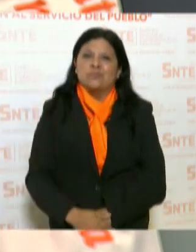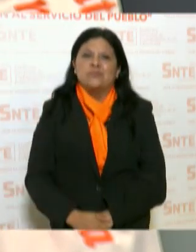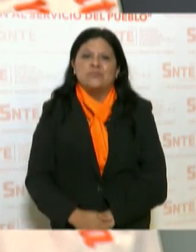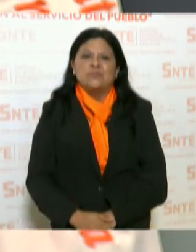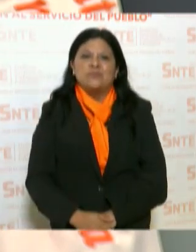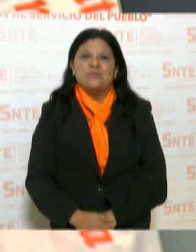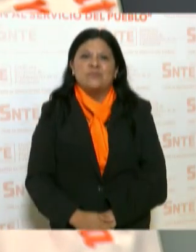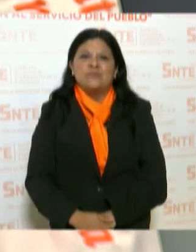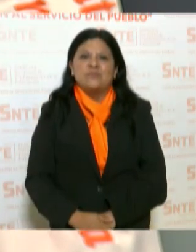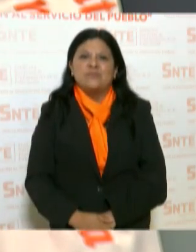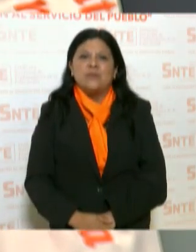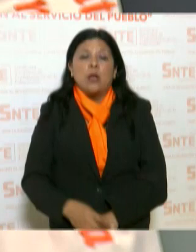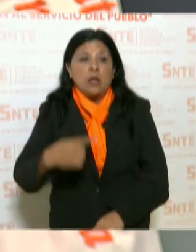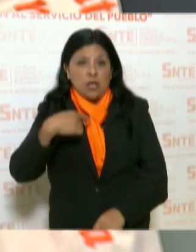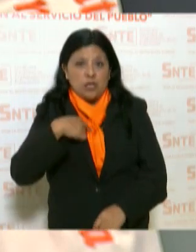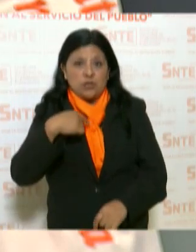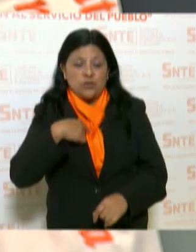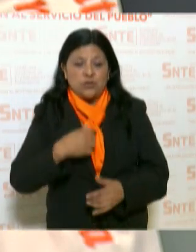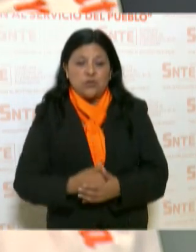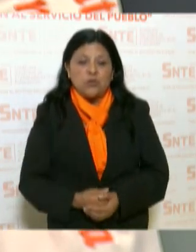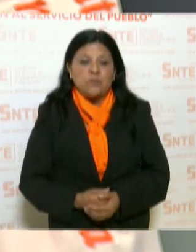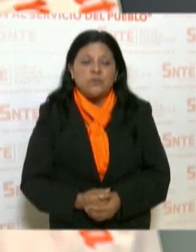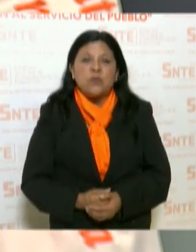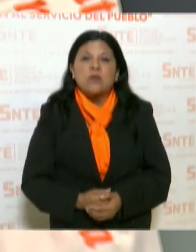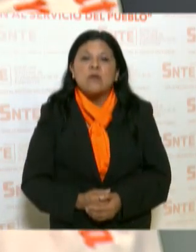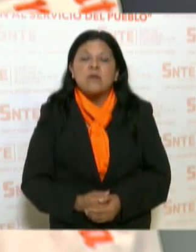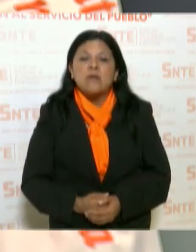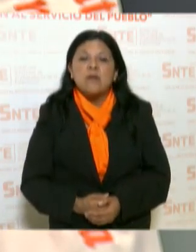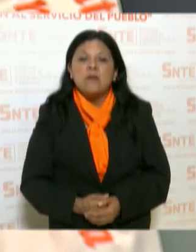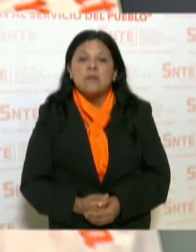y yo llegué a ser dirigente de un partido